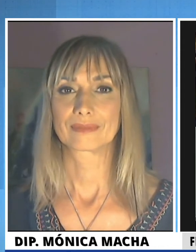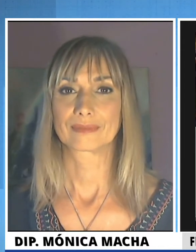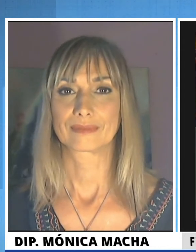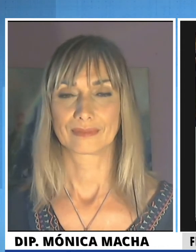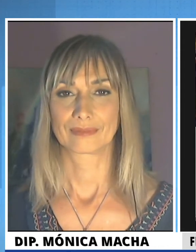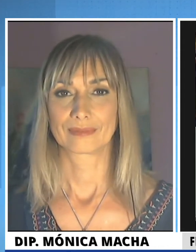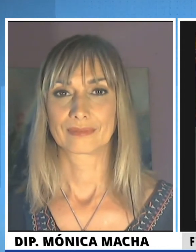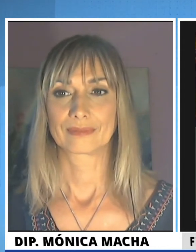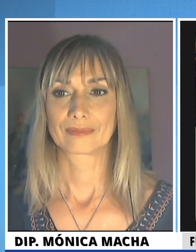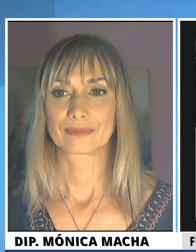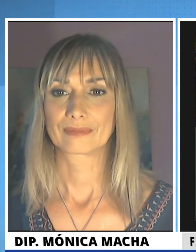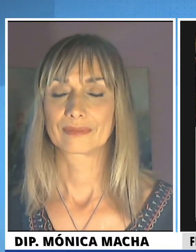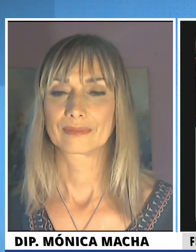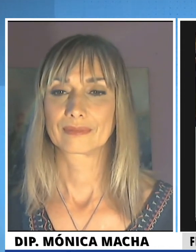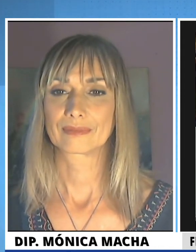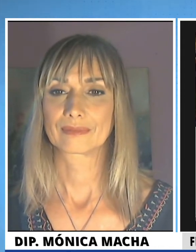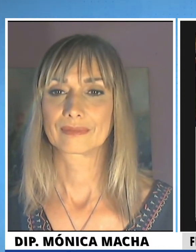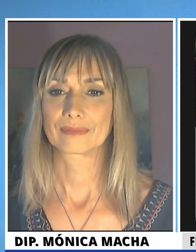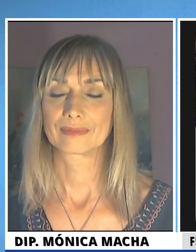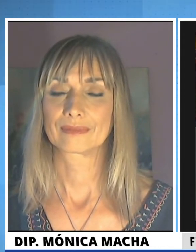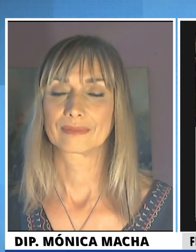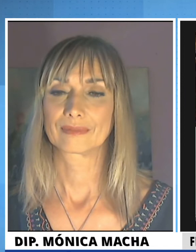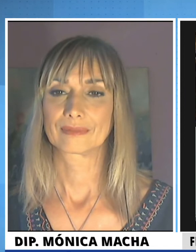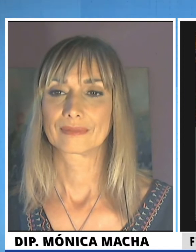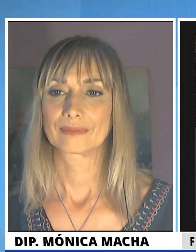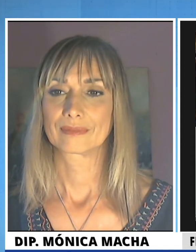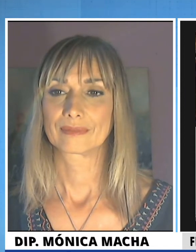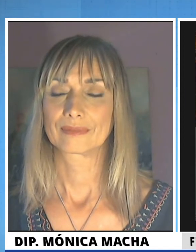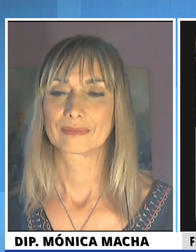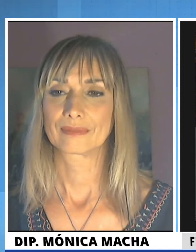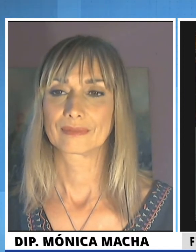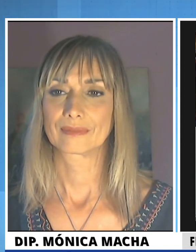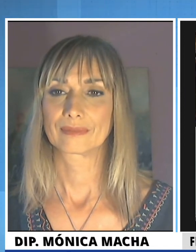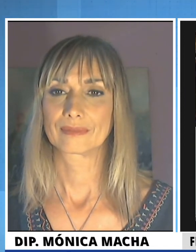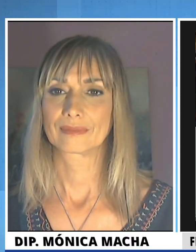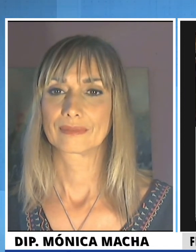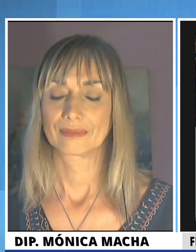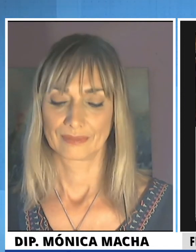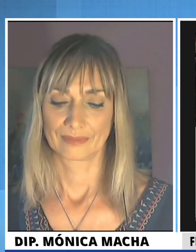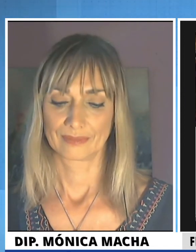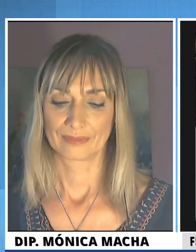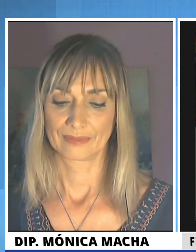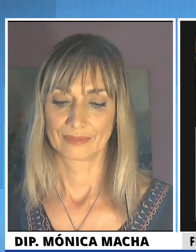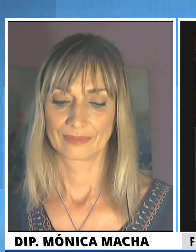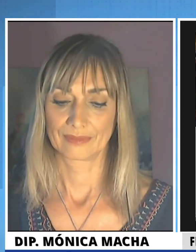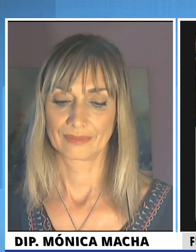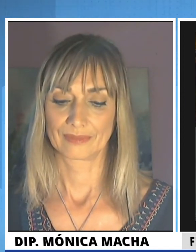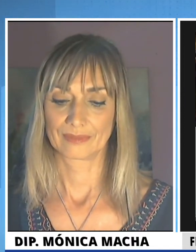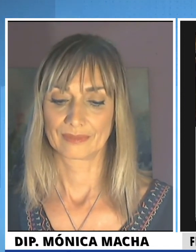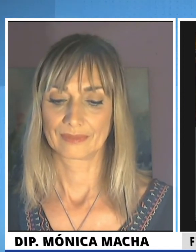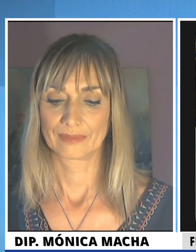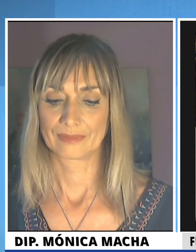ahí, ¿no? Cuando se habla de poner en cuestión nuestro sistema penal, ni que hablar del